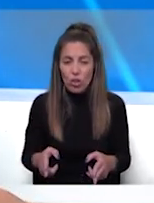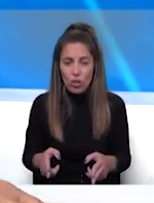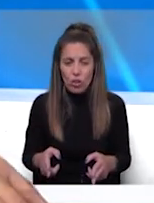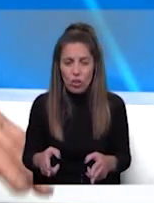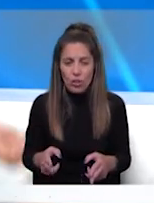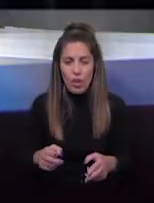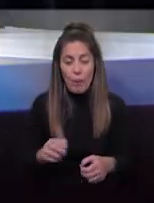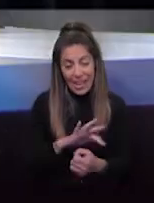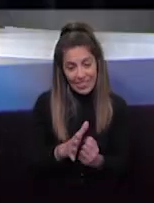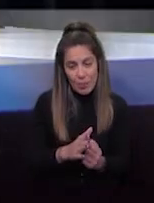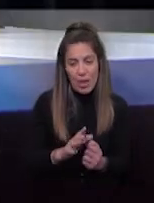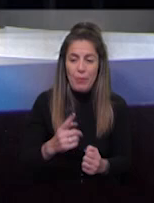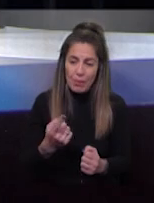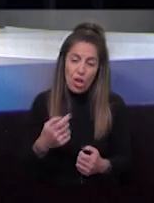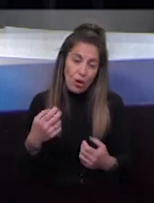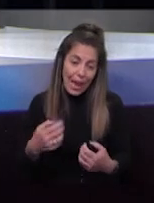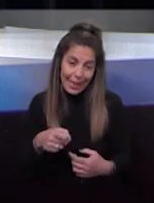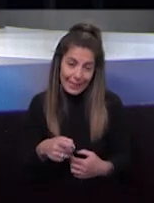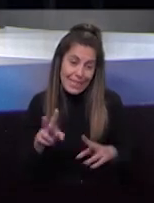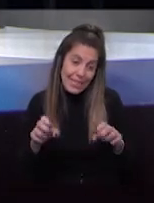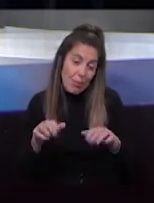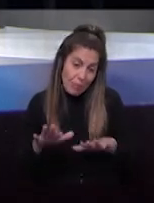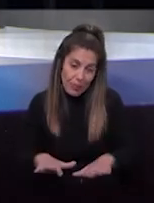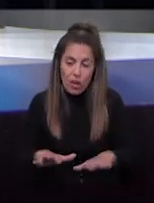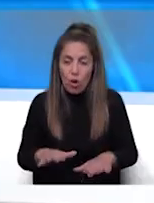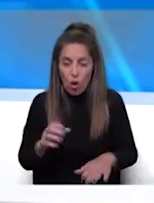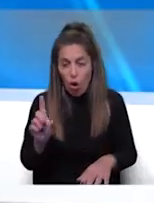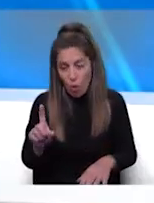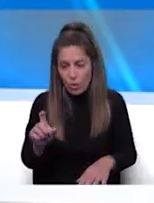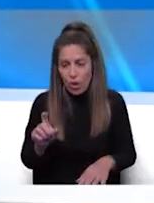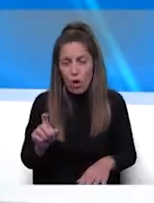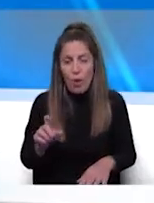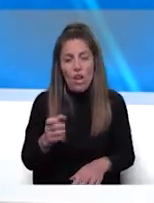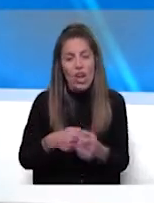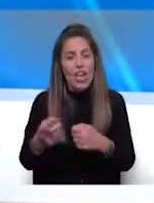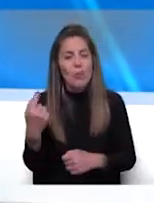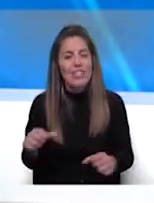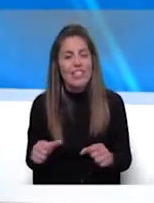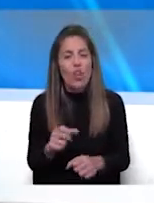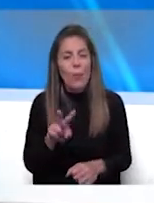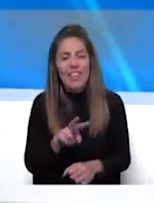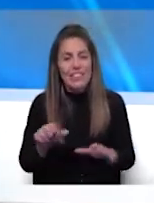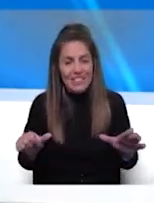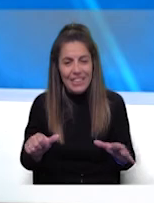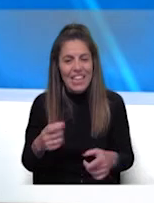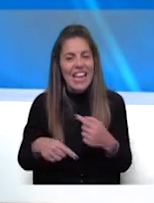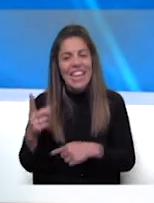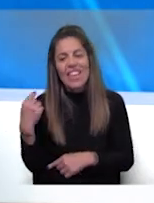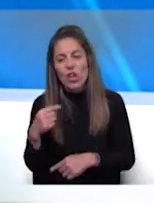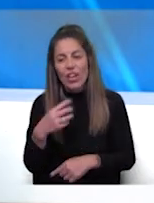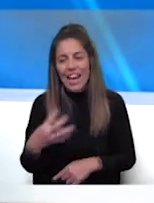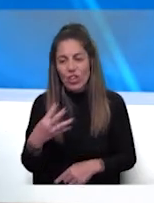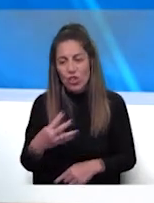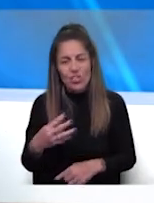la pandemia primero y es razonable que ahí ese tema estaba trabado. El año pasado se hicieron 26 y el anterior 14,